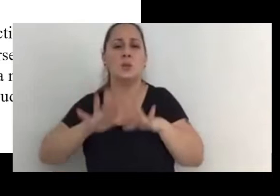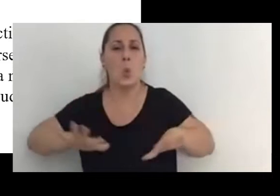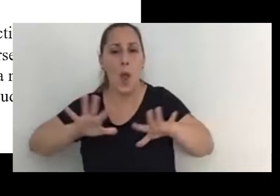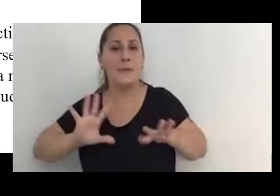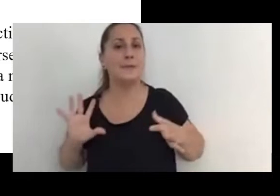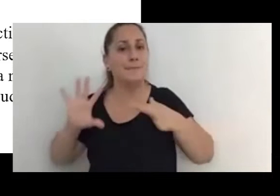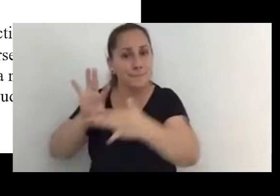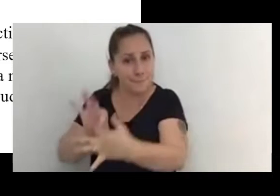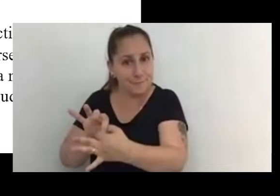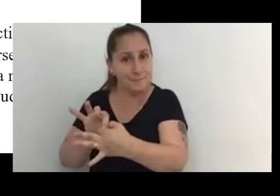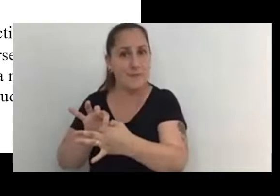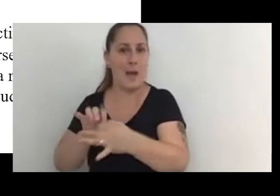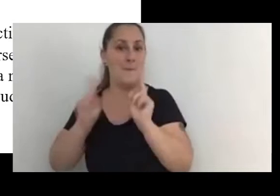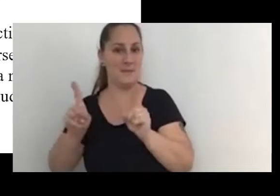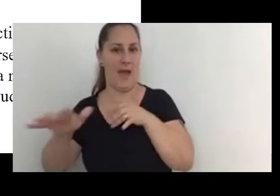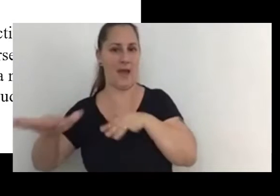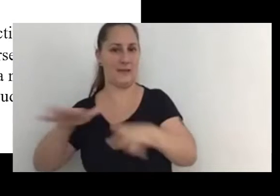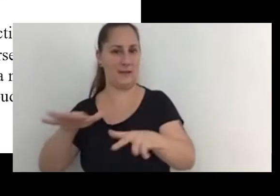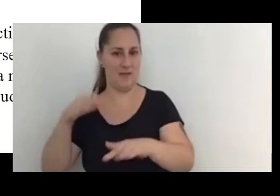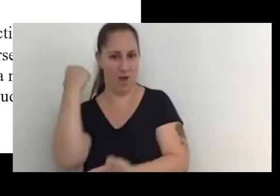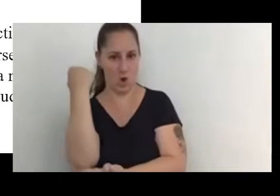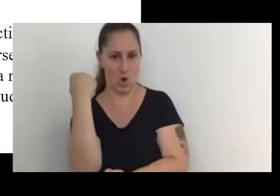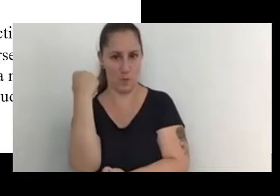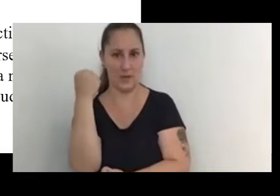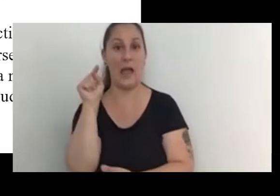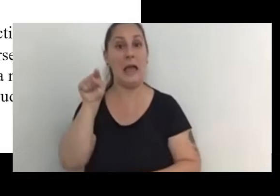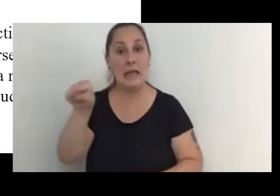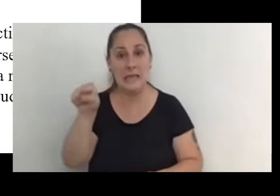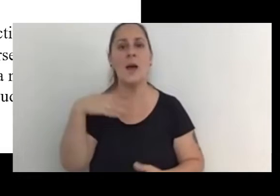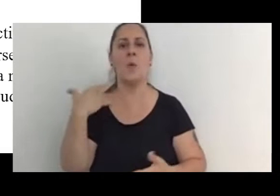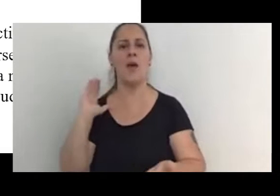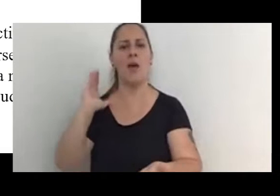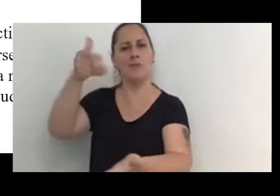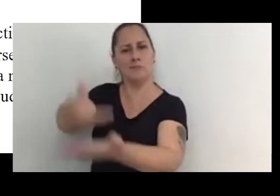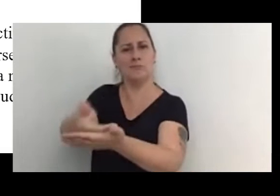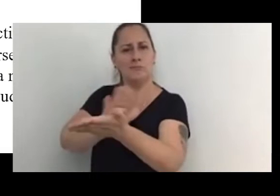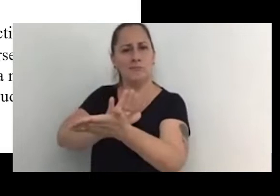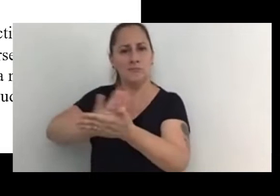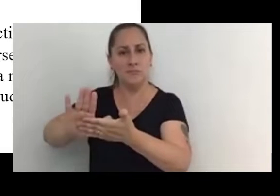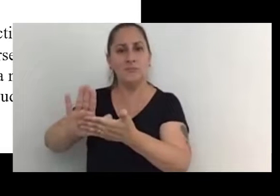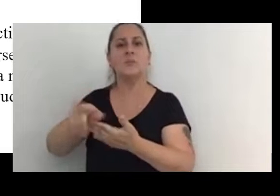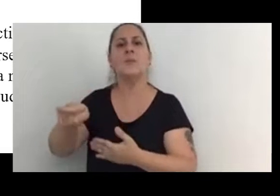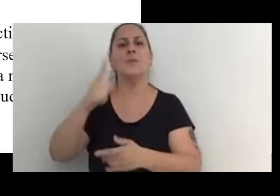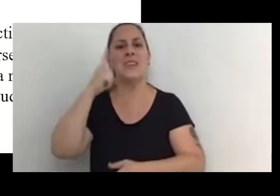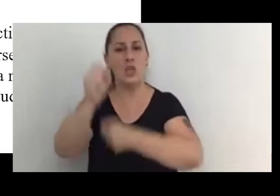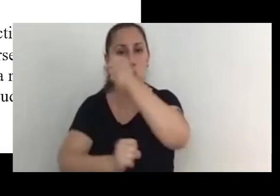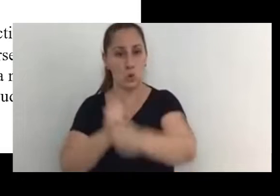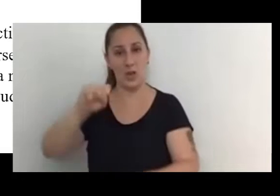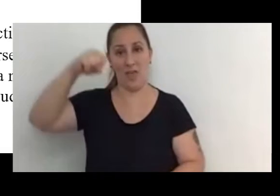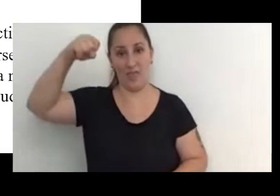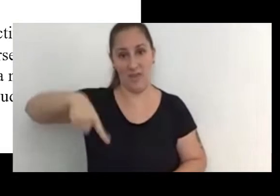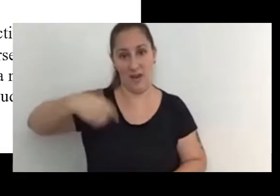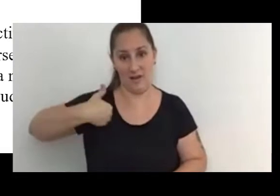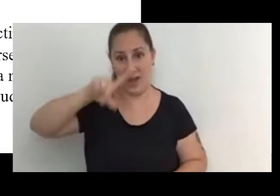actividad económica, los cuales se van a poder amortizar cuando son industria nacional